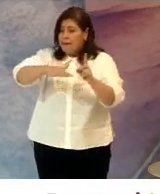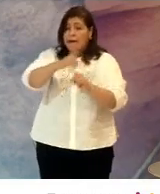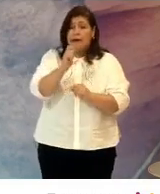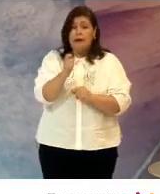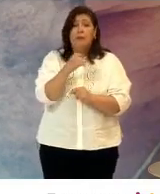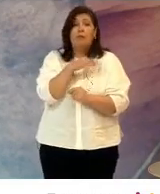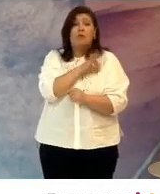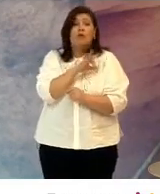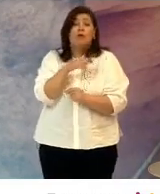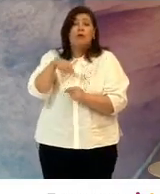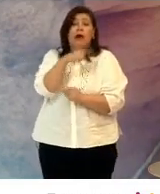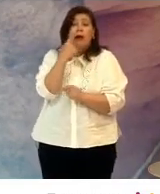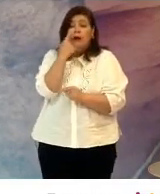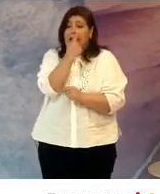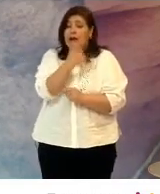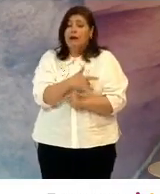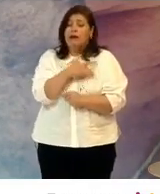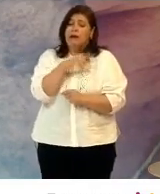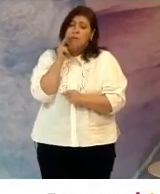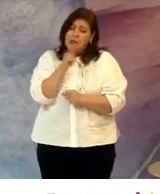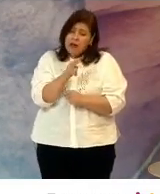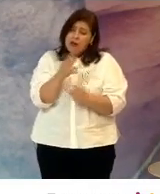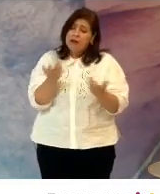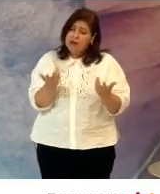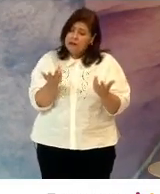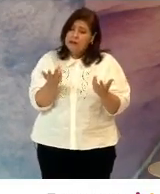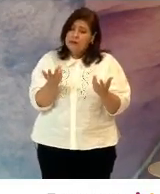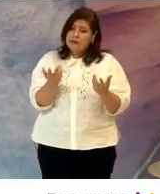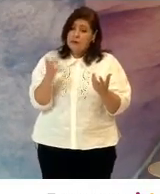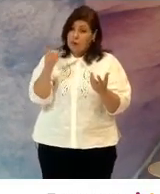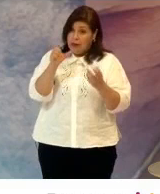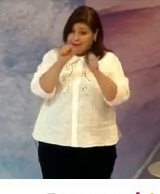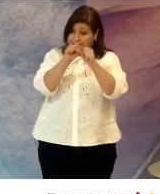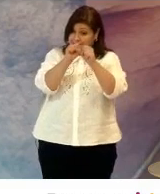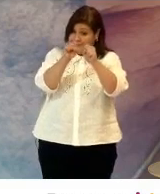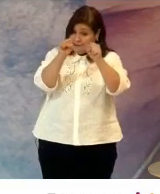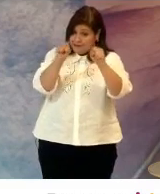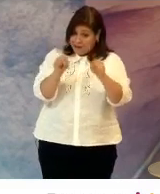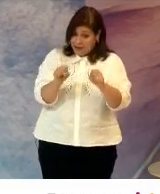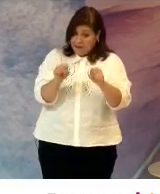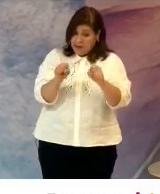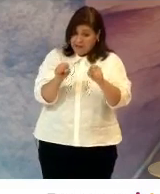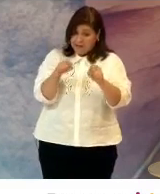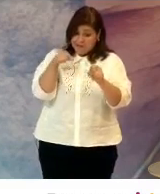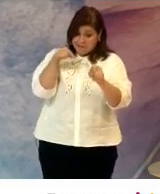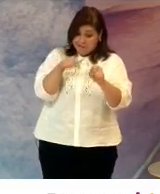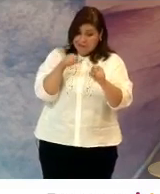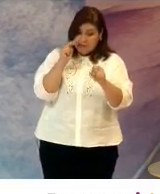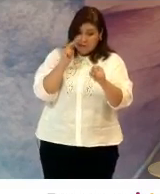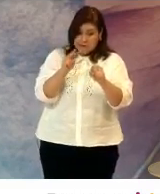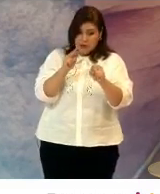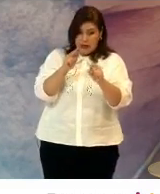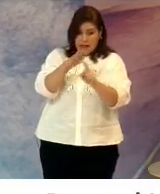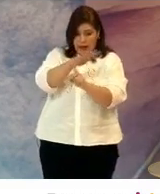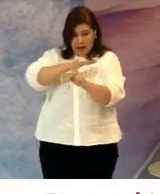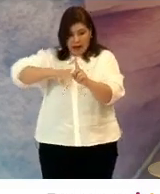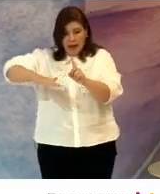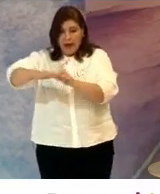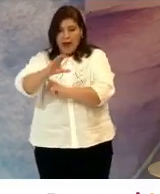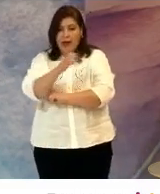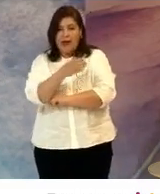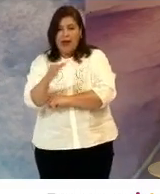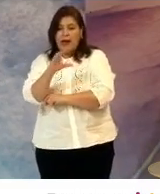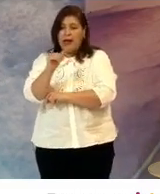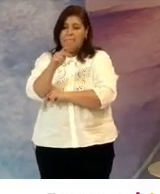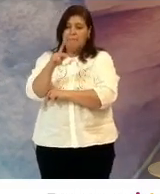que cuando vemos a los sistemas desde la perspectiva del campo, podemos decir, bueno,